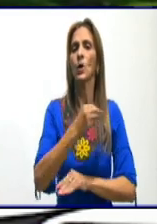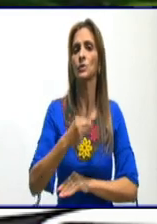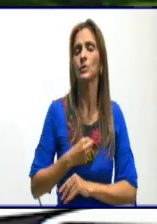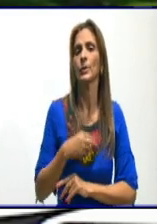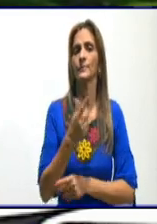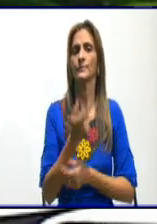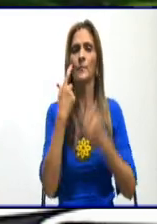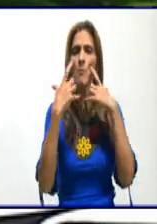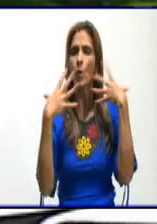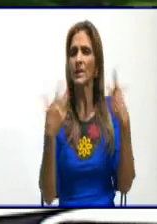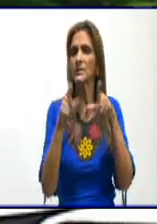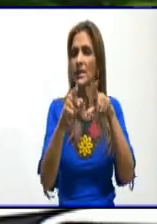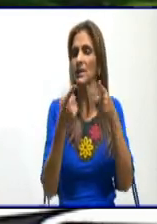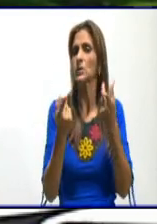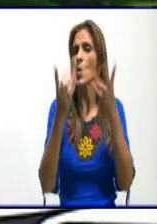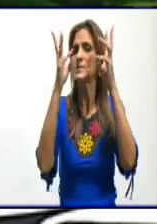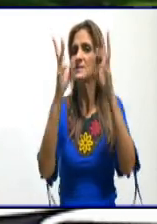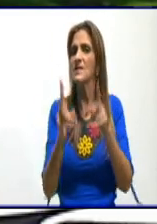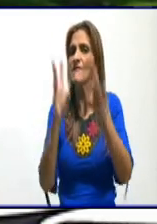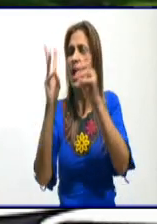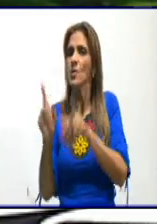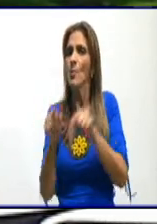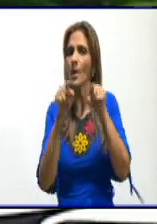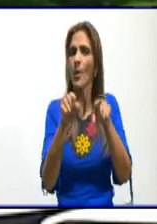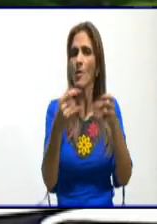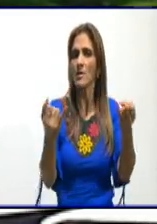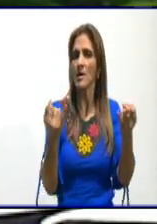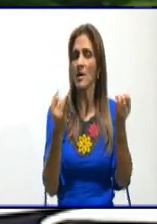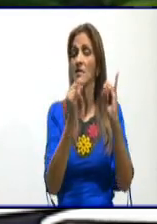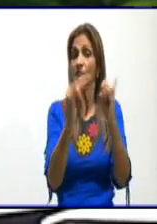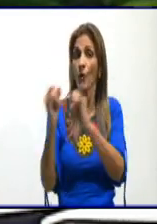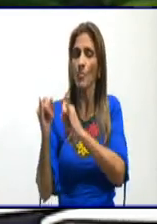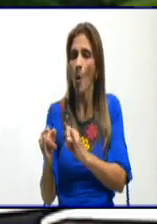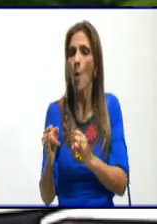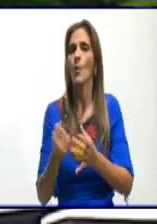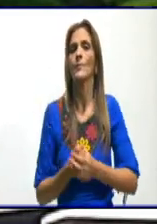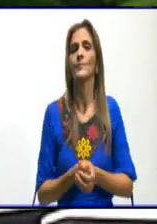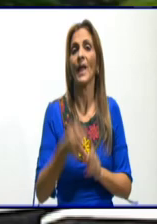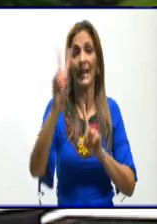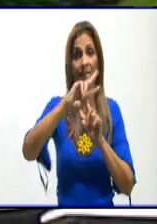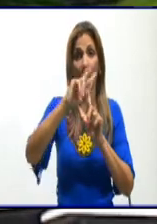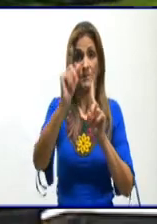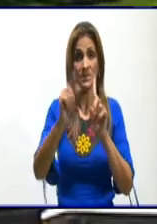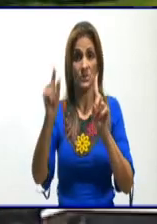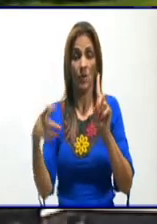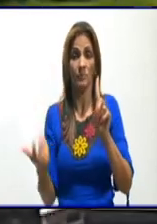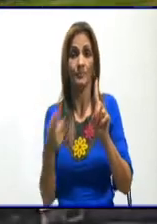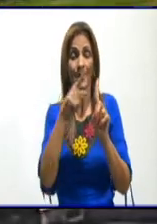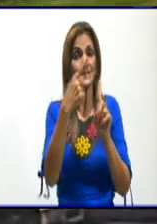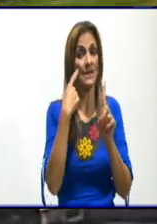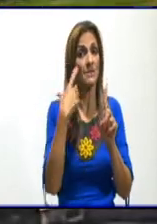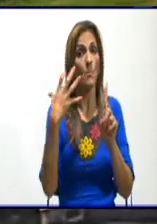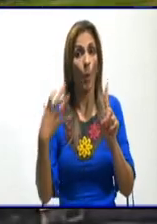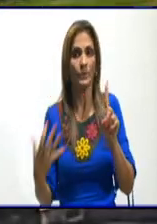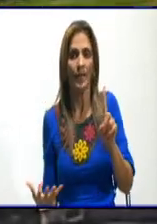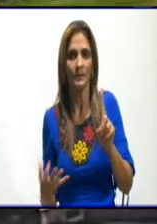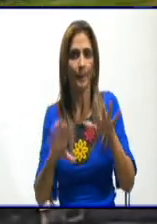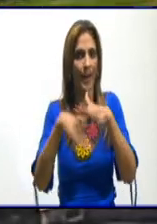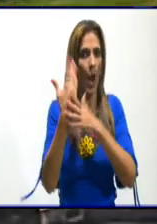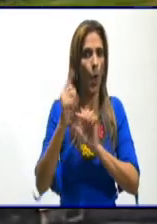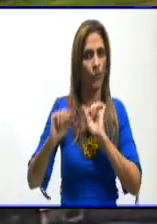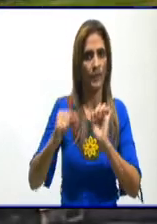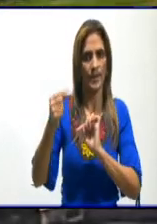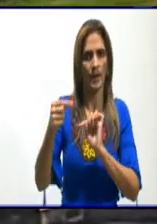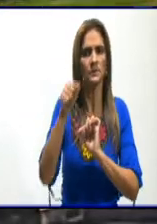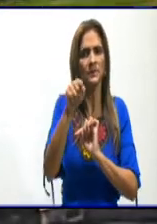de darnos, porque son elocuentes y al televidente le van a ser muy útiles para los días que están por venir. Nos decía